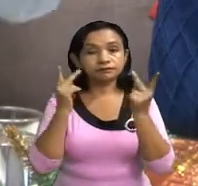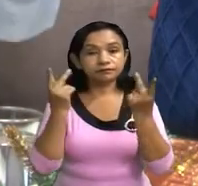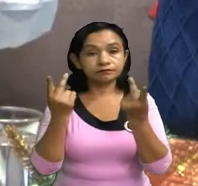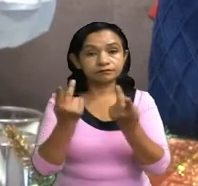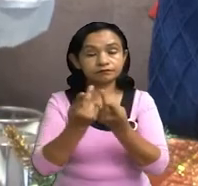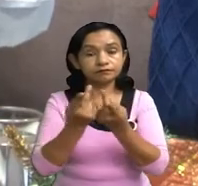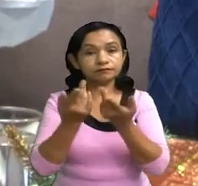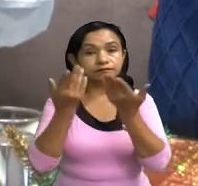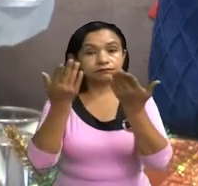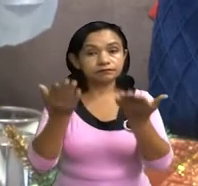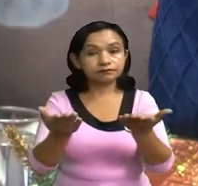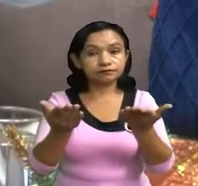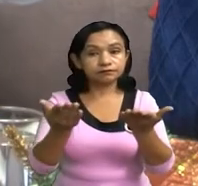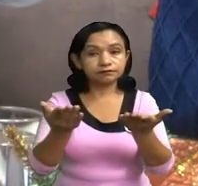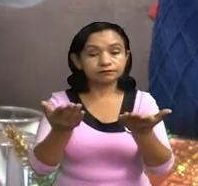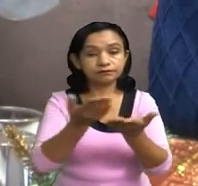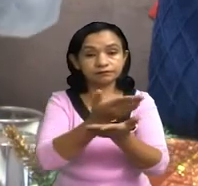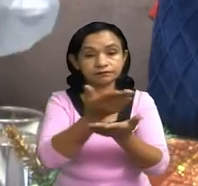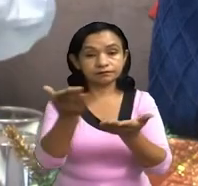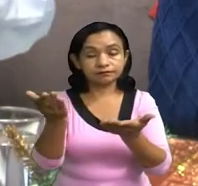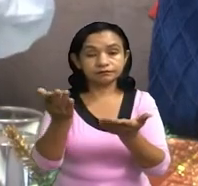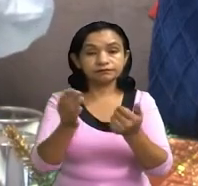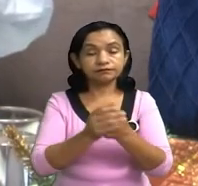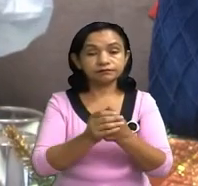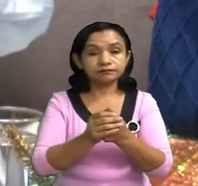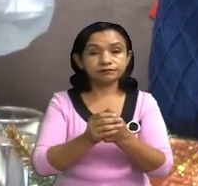le está dando a ustedes,